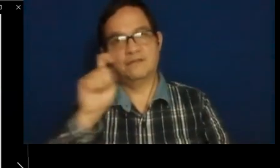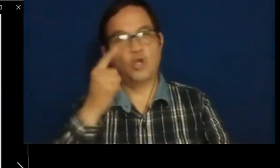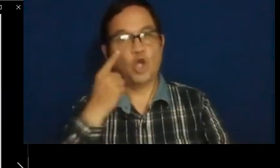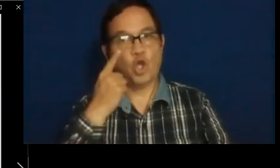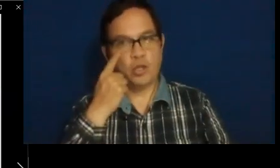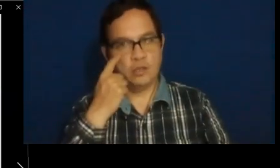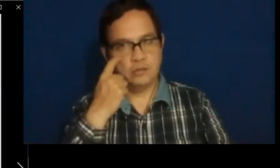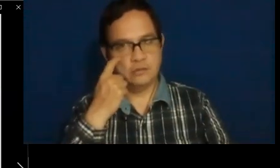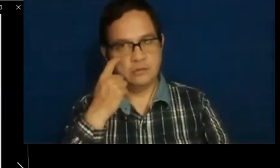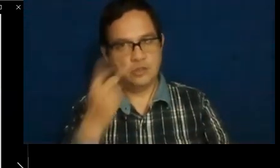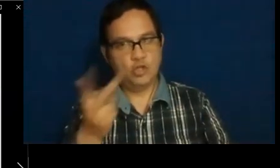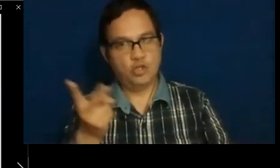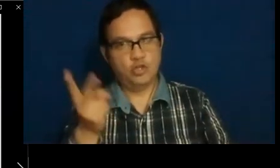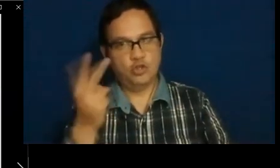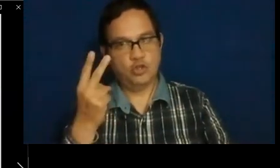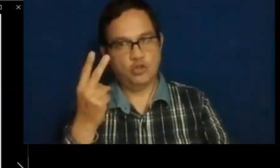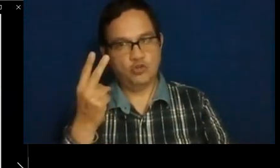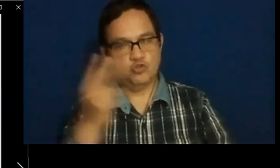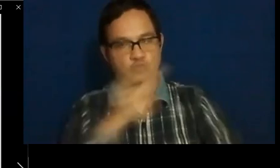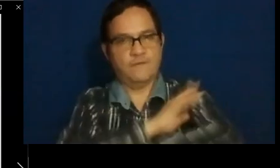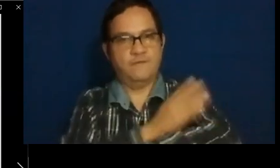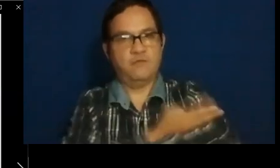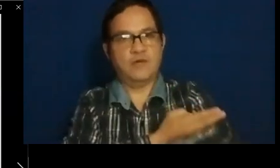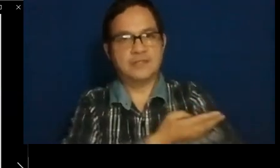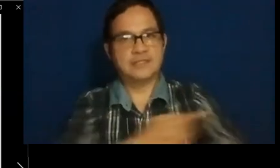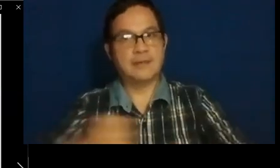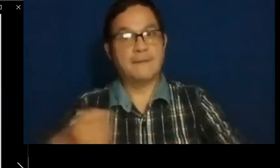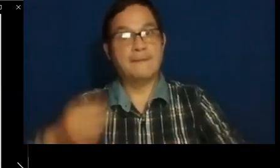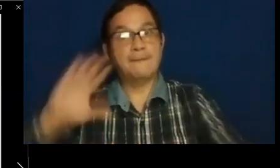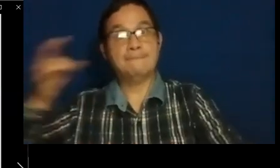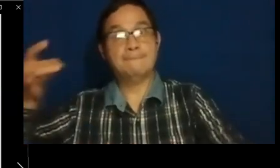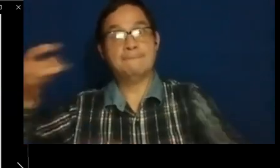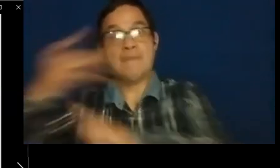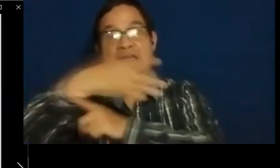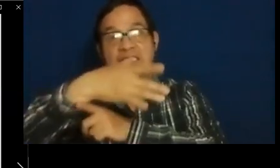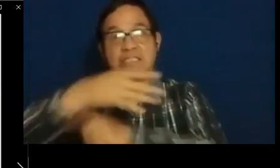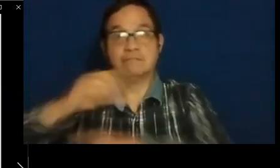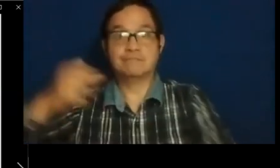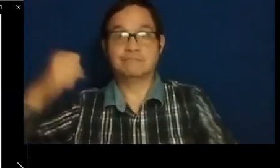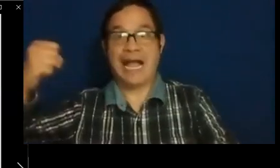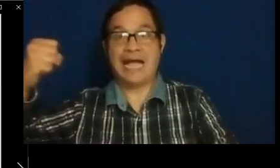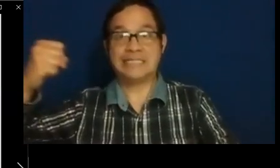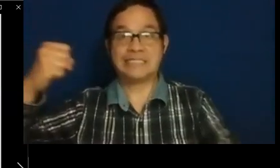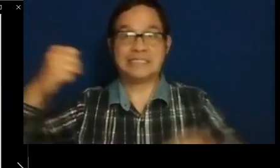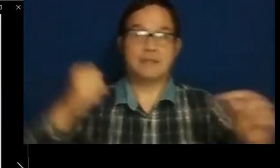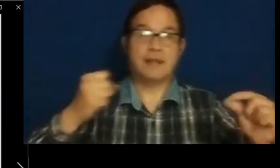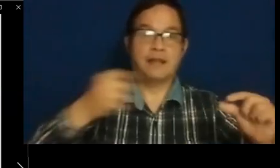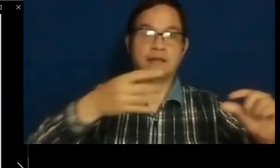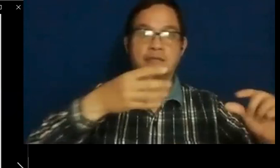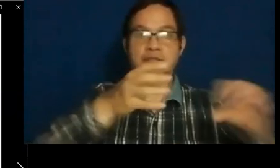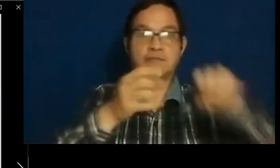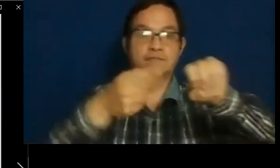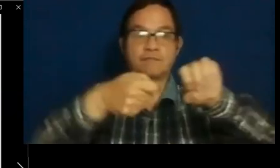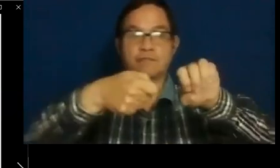esto, tiene dos fuerzas, una claramente mayor que la otra, por eso es que el sistema se está moviendo hacia la